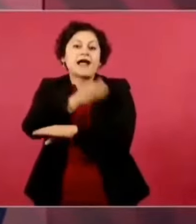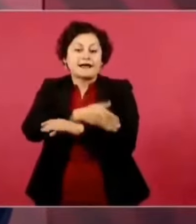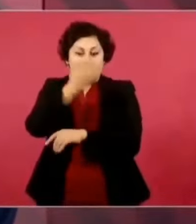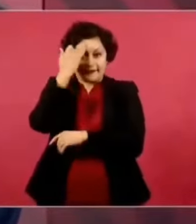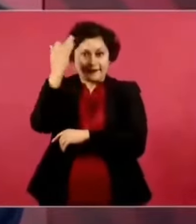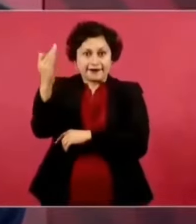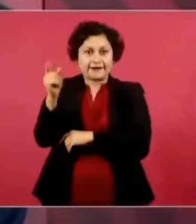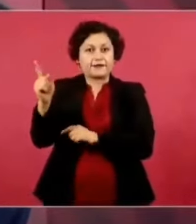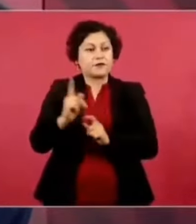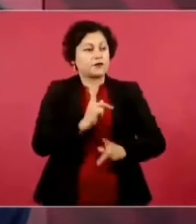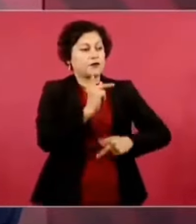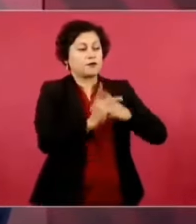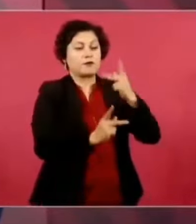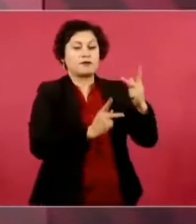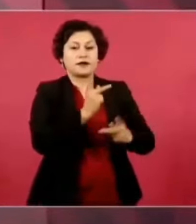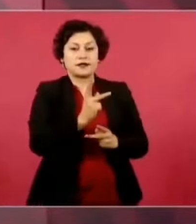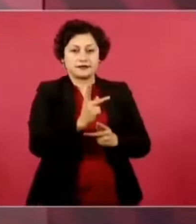de un banquero,